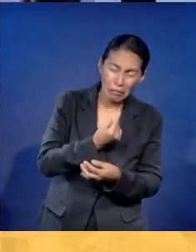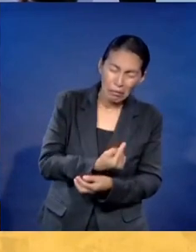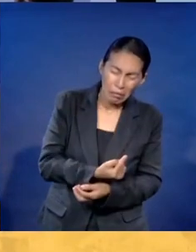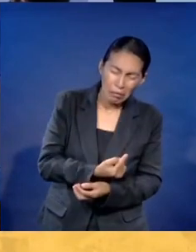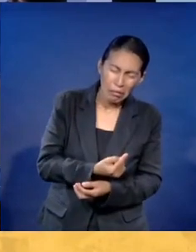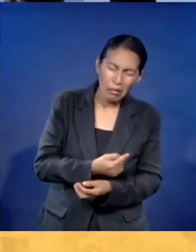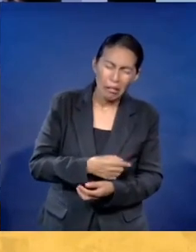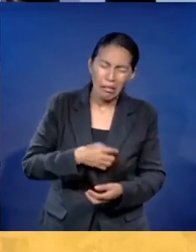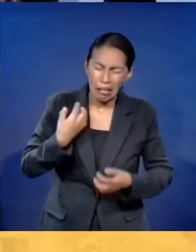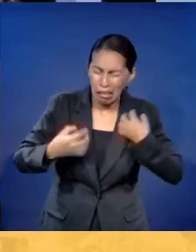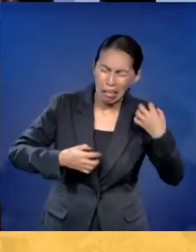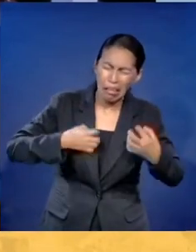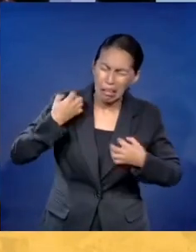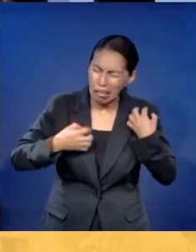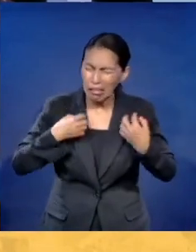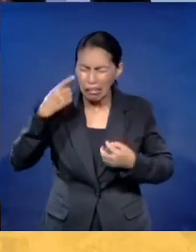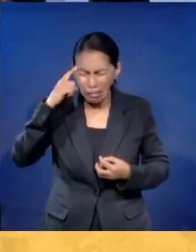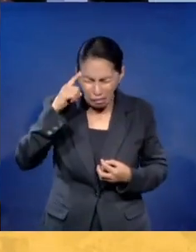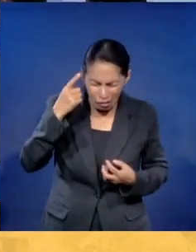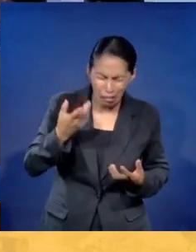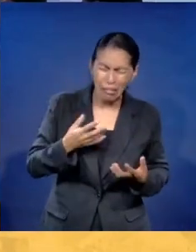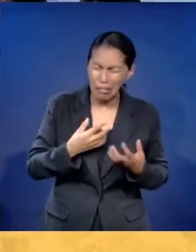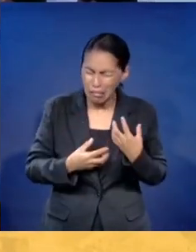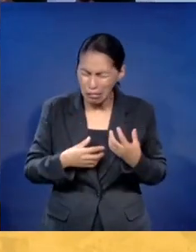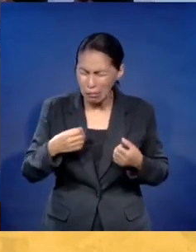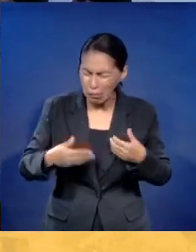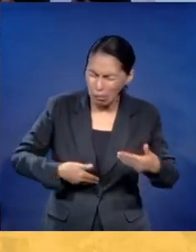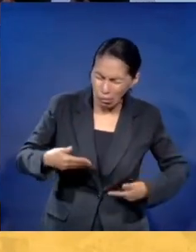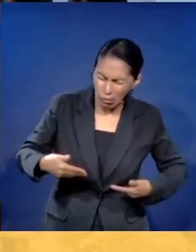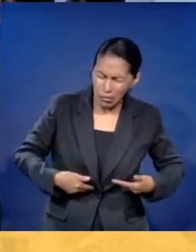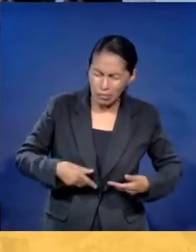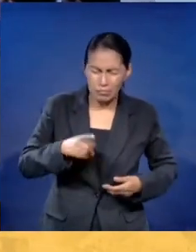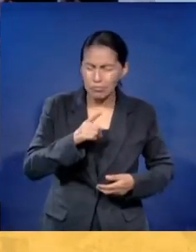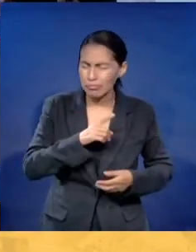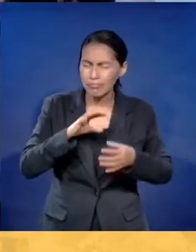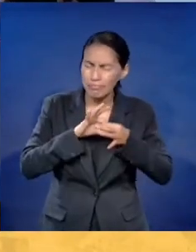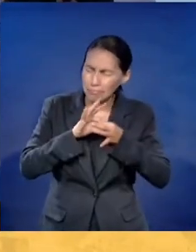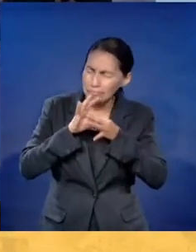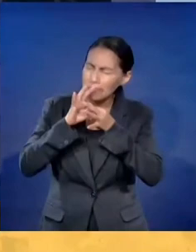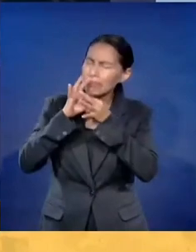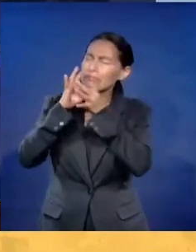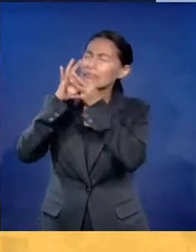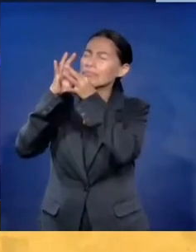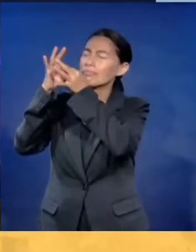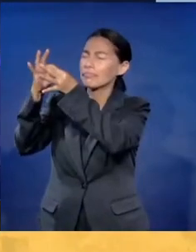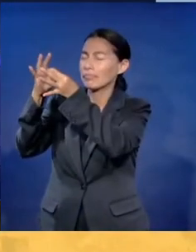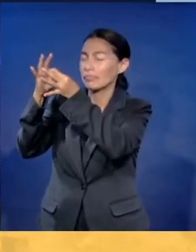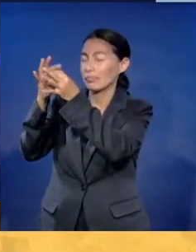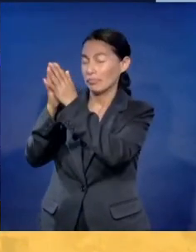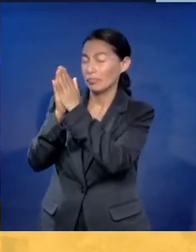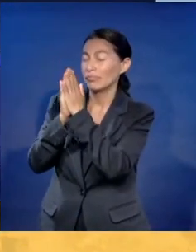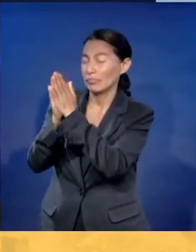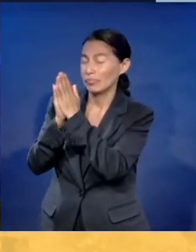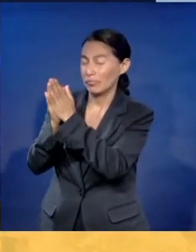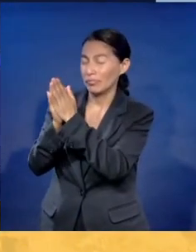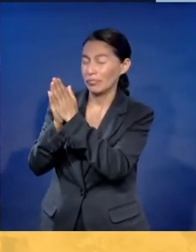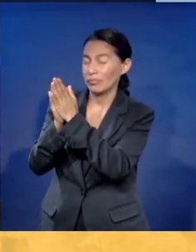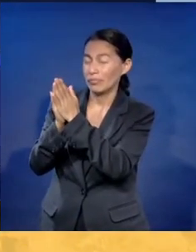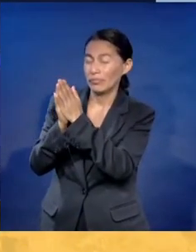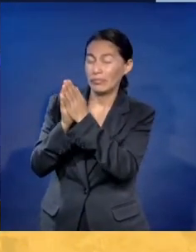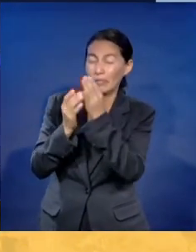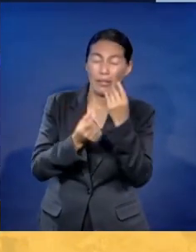berrinches nosotros solos danos la madurez en Cristo Si necesitamos buscar ayuda externa